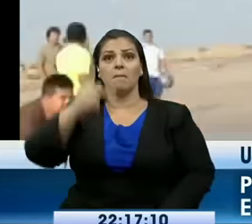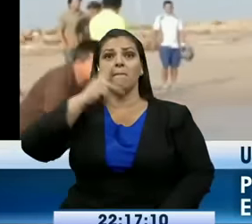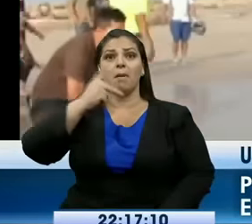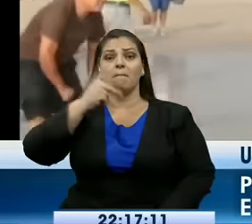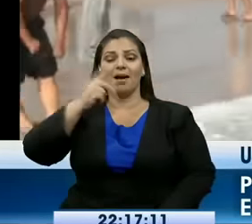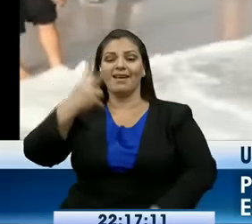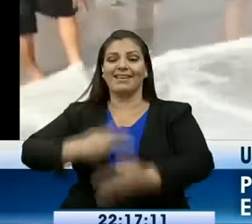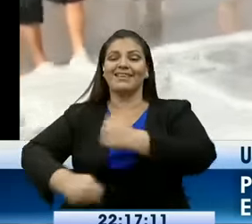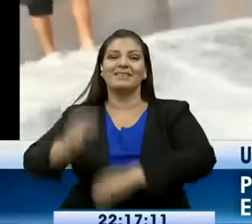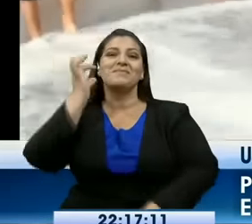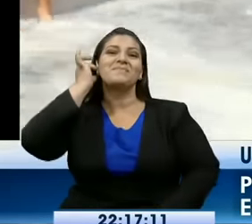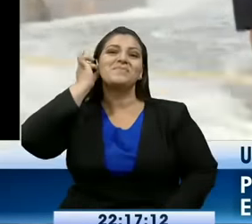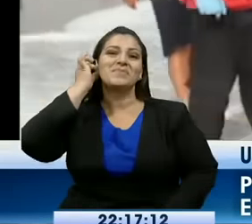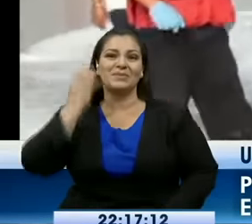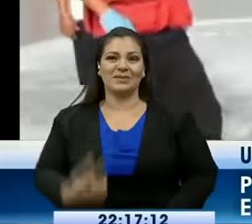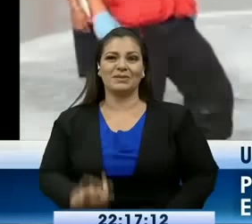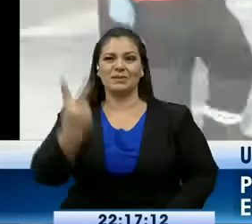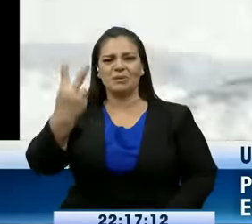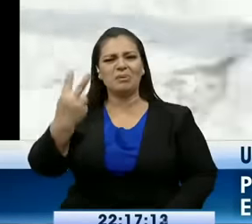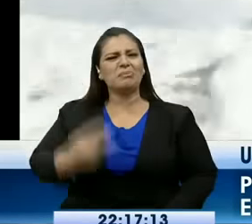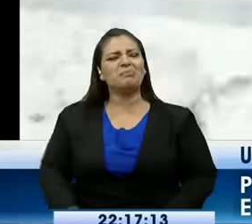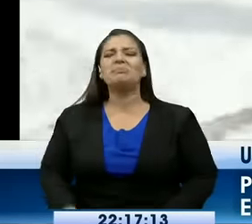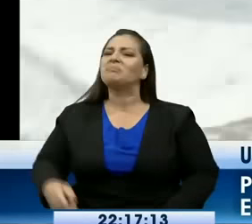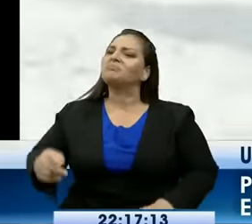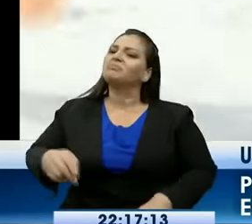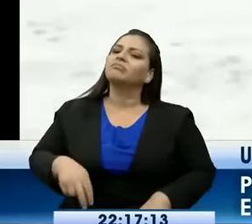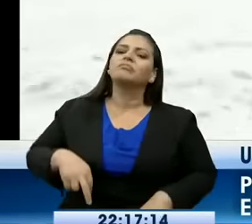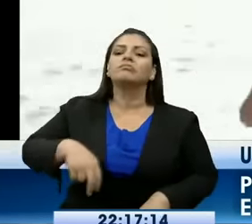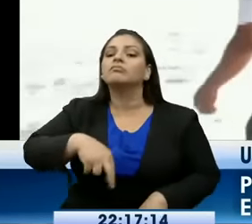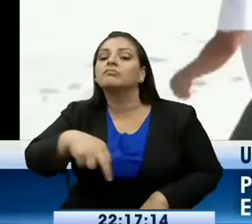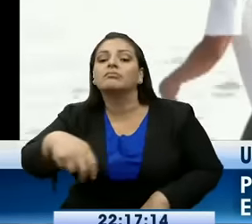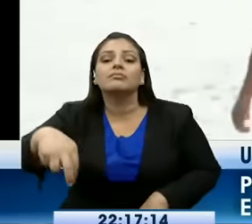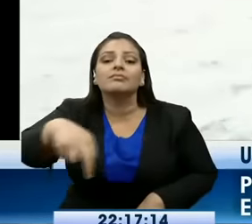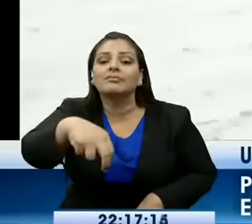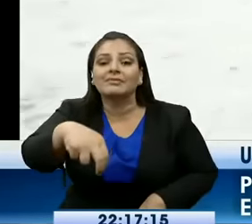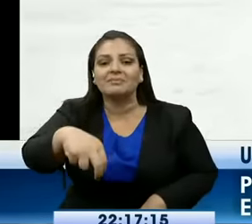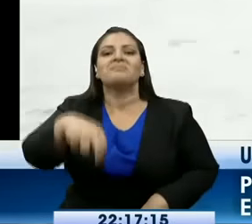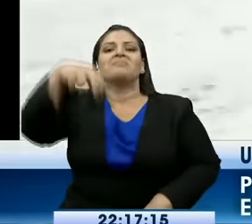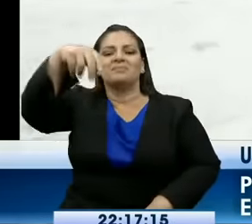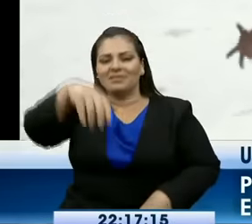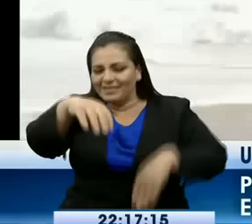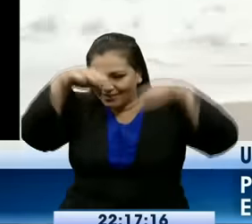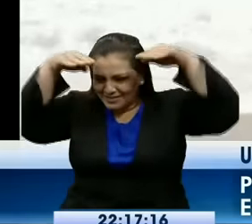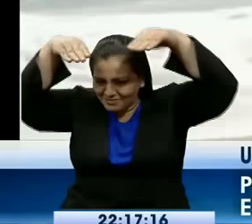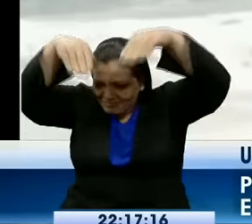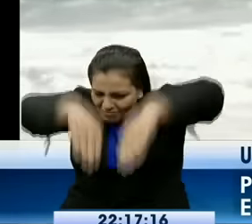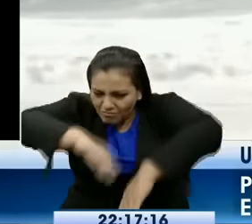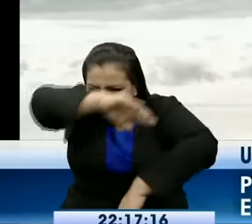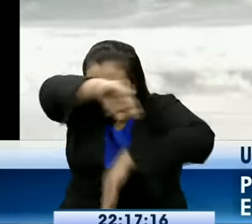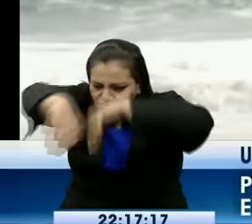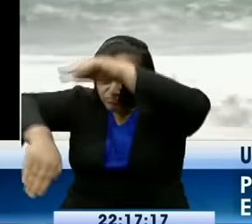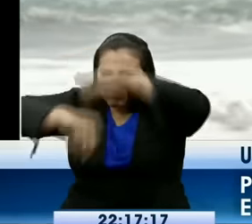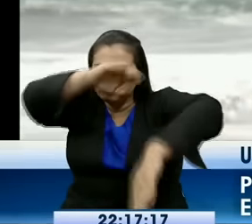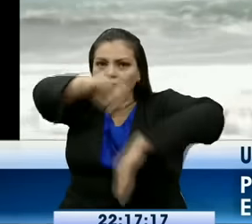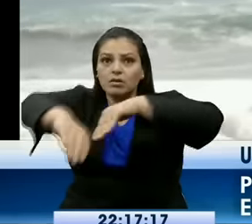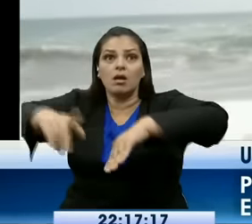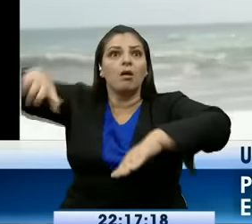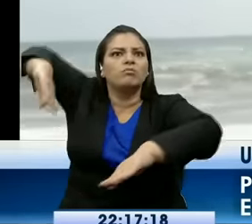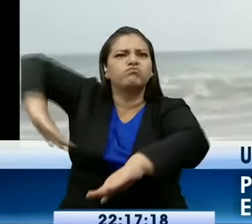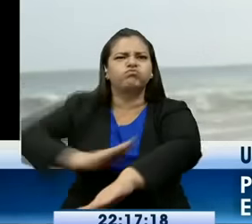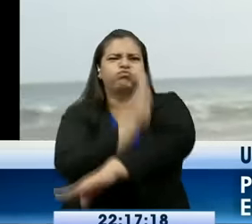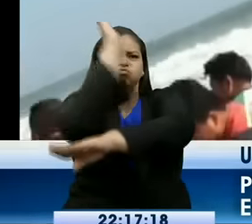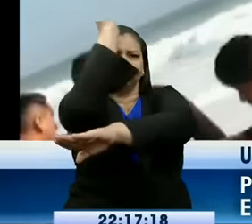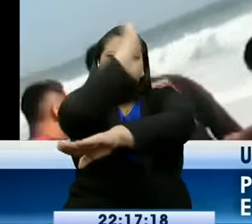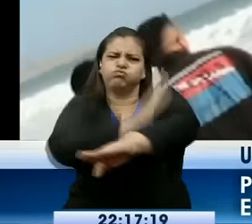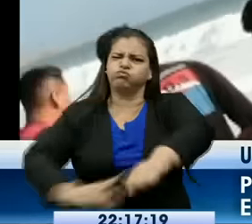familia y su hija fallecieron ahogados en el sector La Diablica en Punta Carnero. El intenso oleaje terminó con la vida de la joven